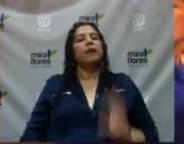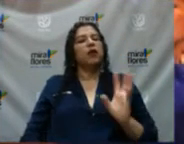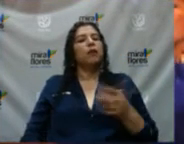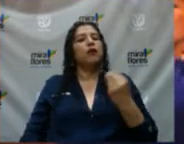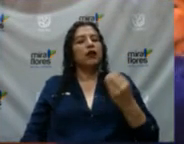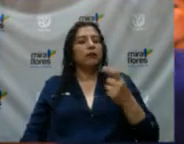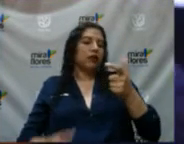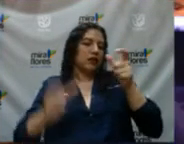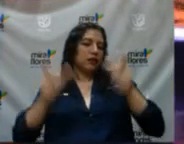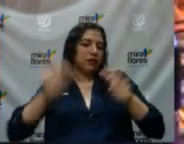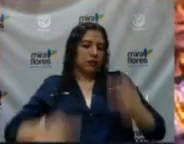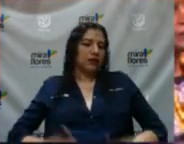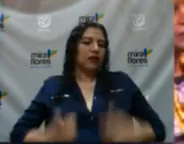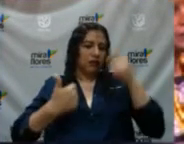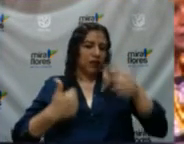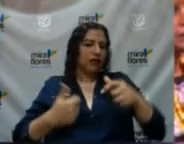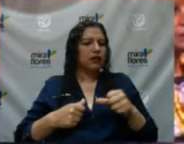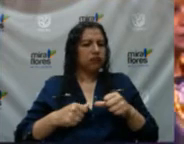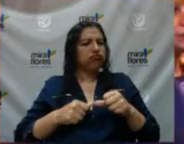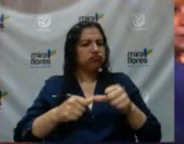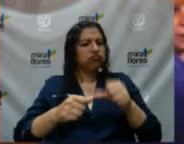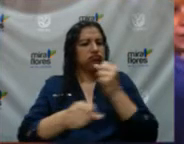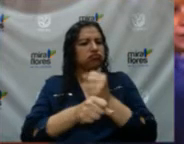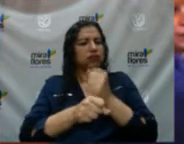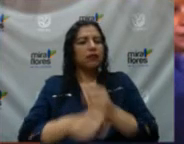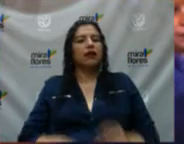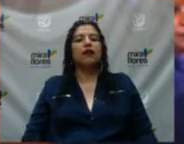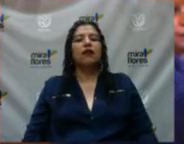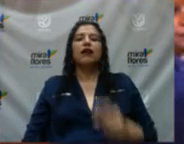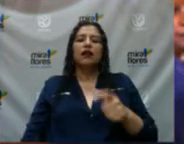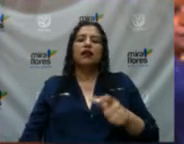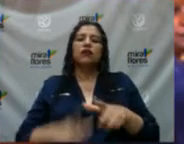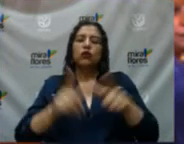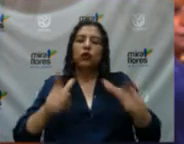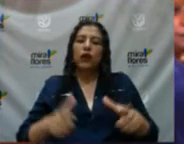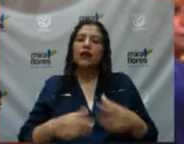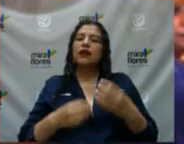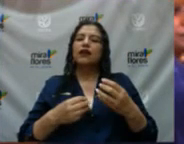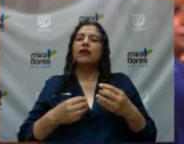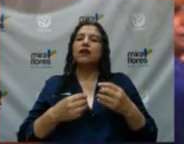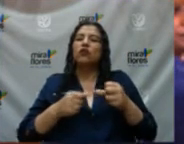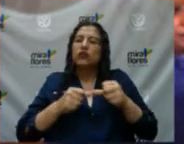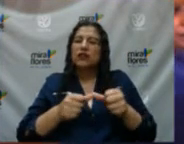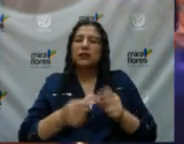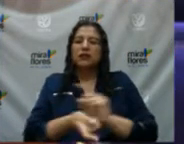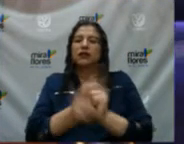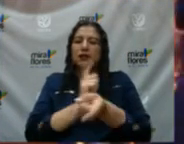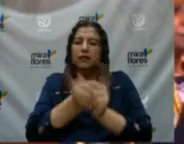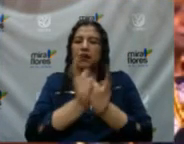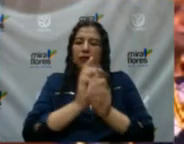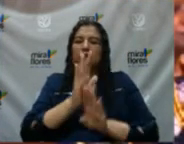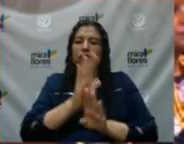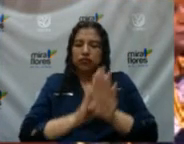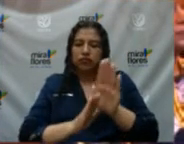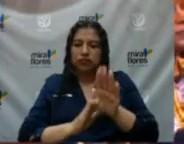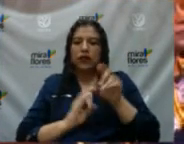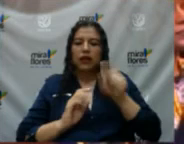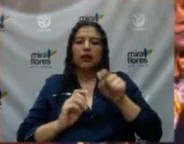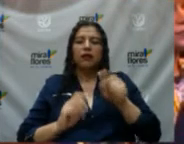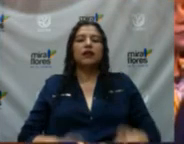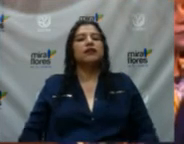porque su gente lo hace. Y es que es un distrito que está en constante evolución. Precisamente bajo esta